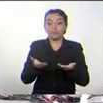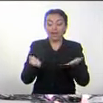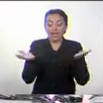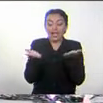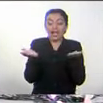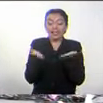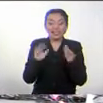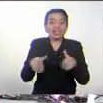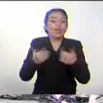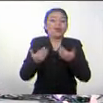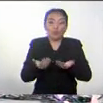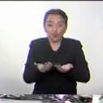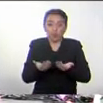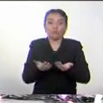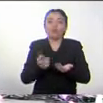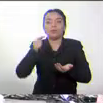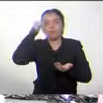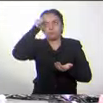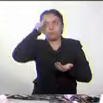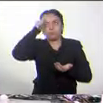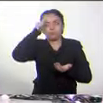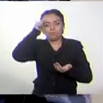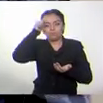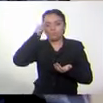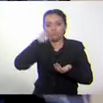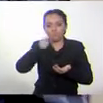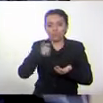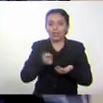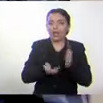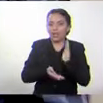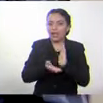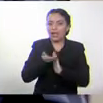hemos desarrollado, regresemos entonces